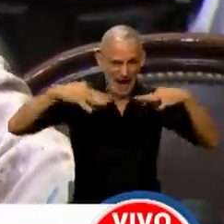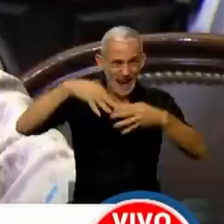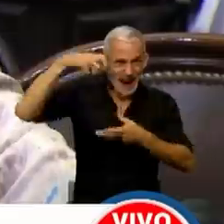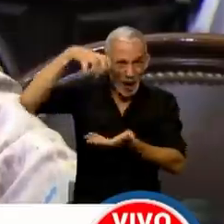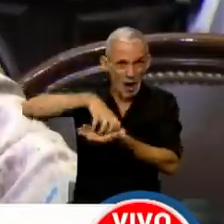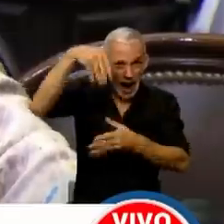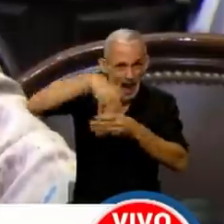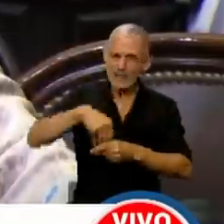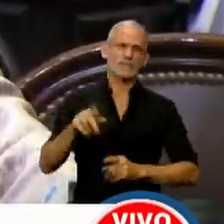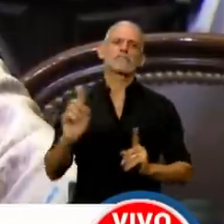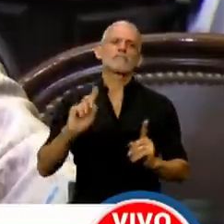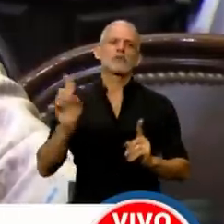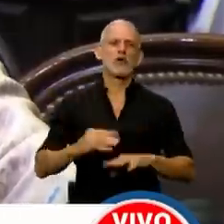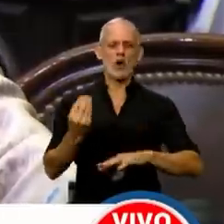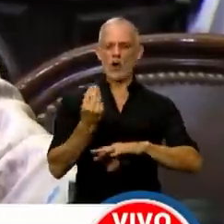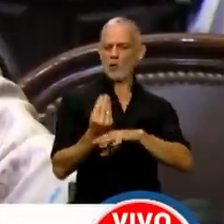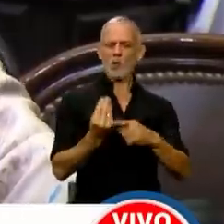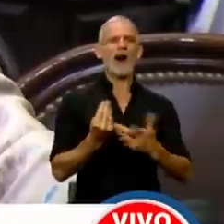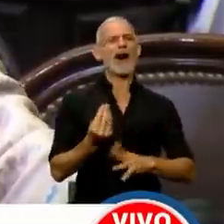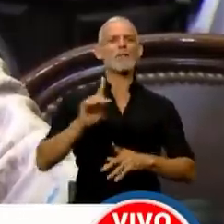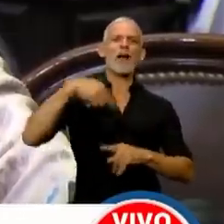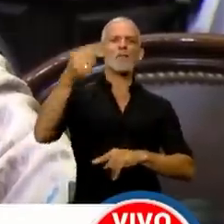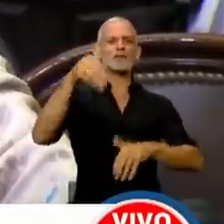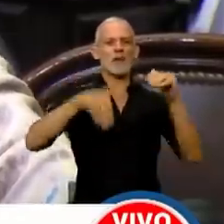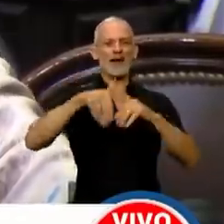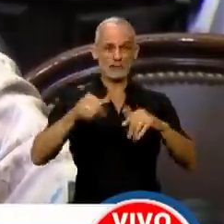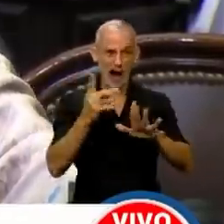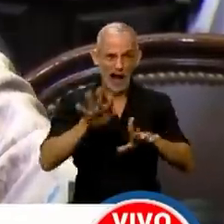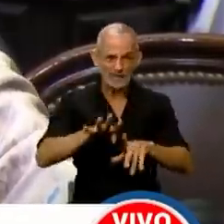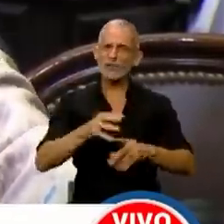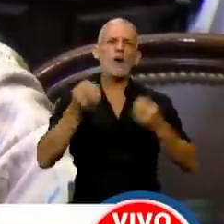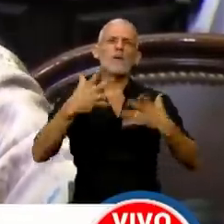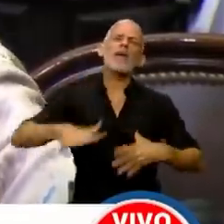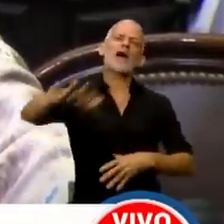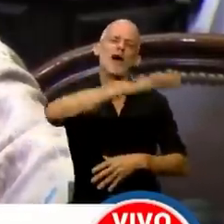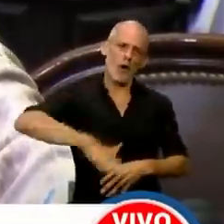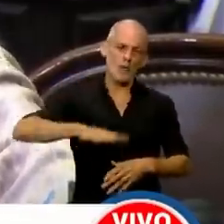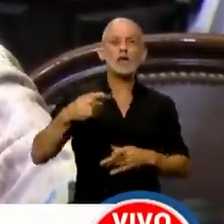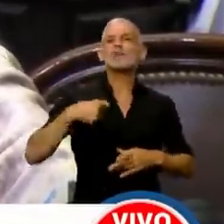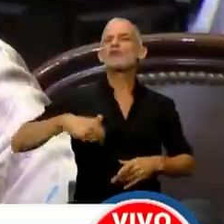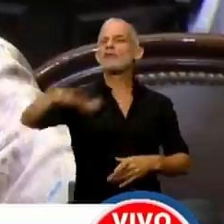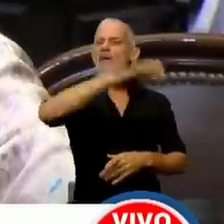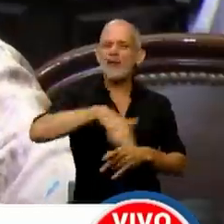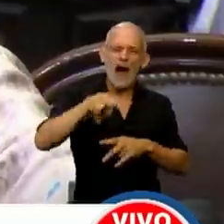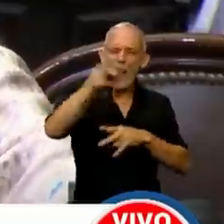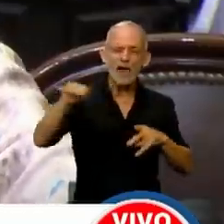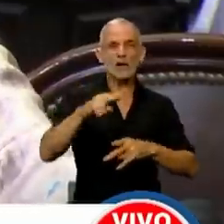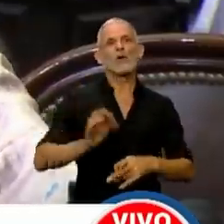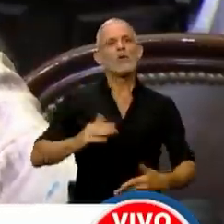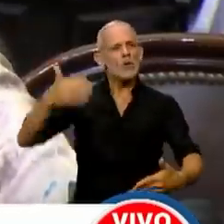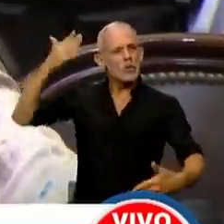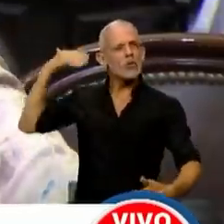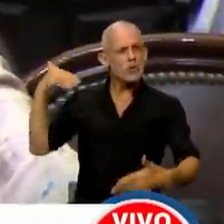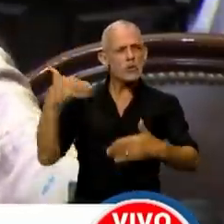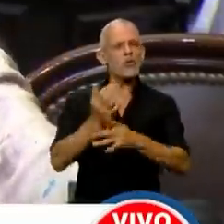común no está en el cargo que voy a conseguir para la próxima elección. El bien común está en nuestra sociedad, que hace